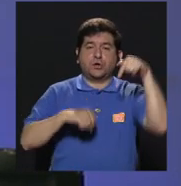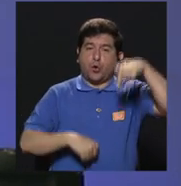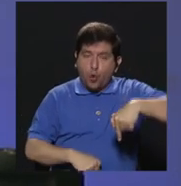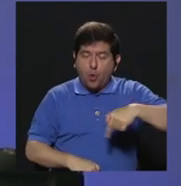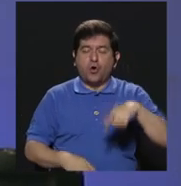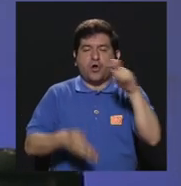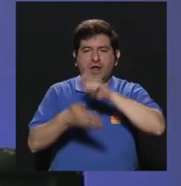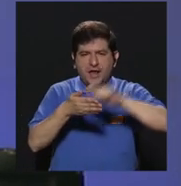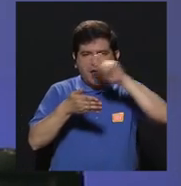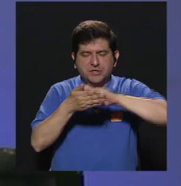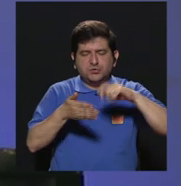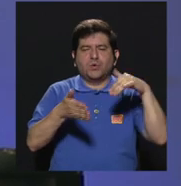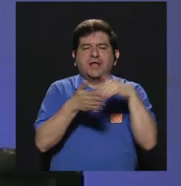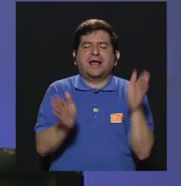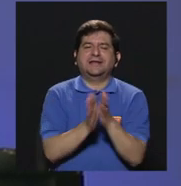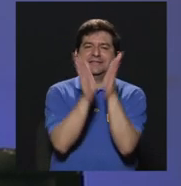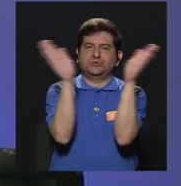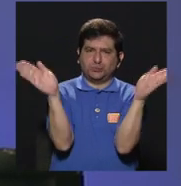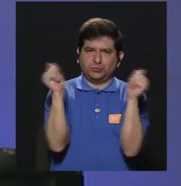Generales.